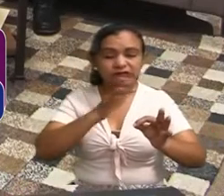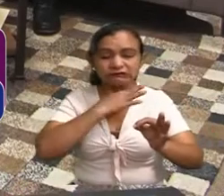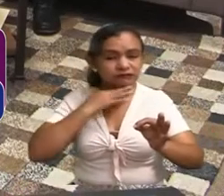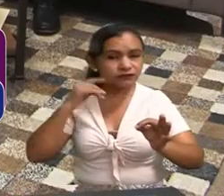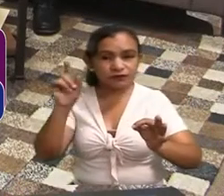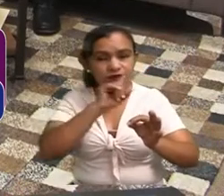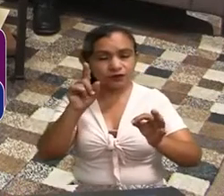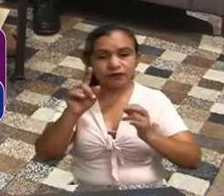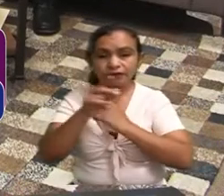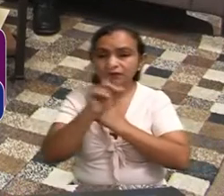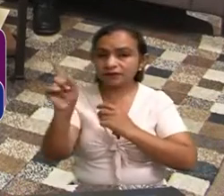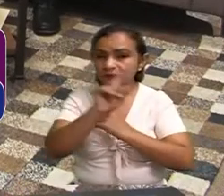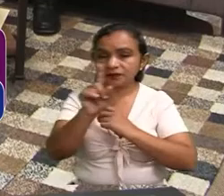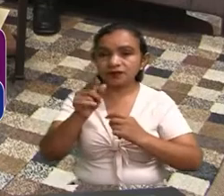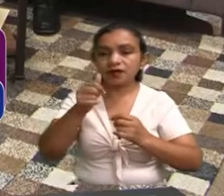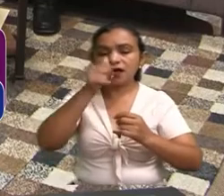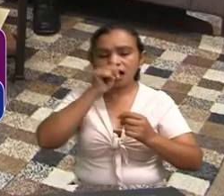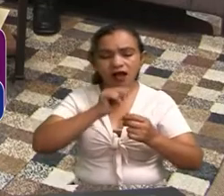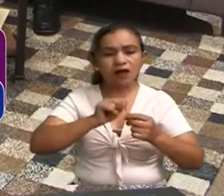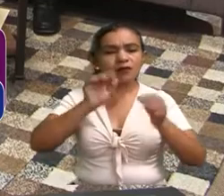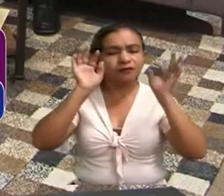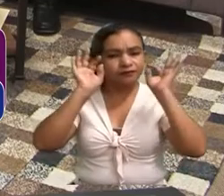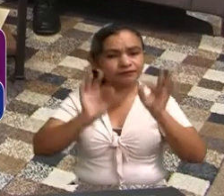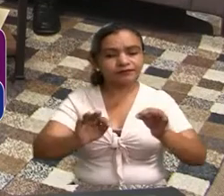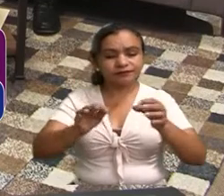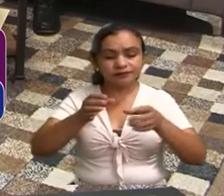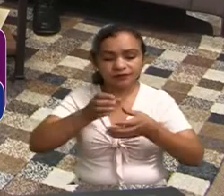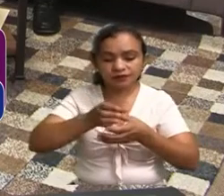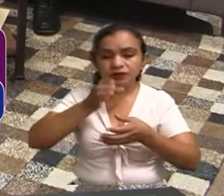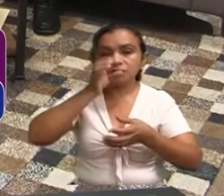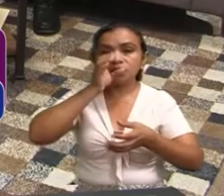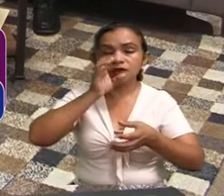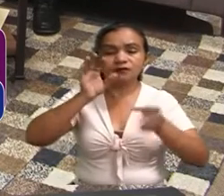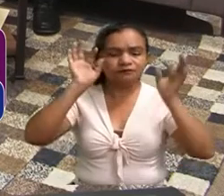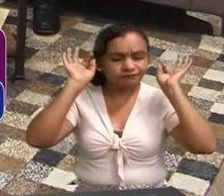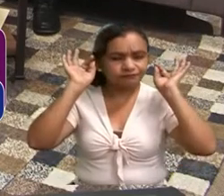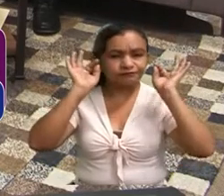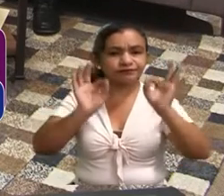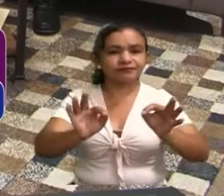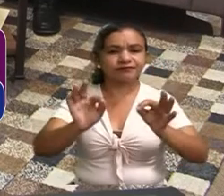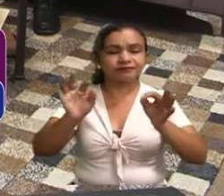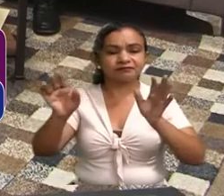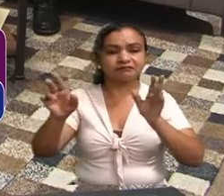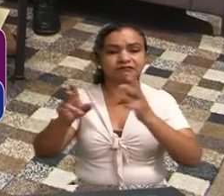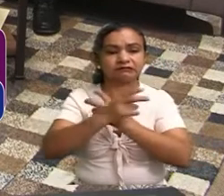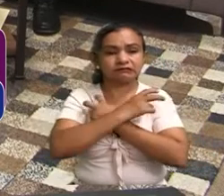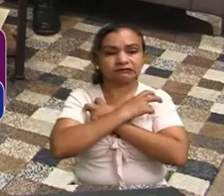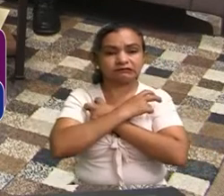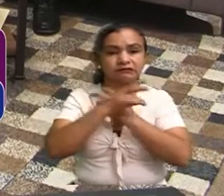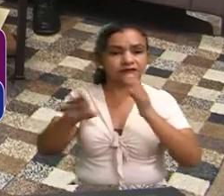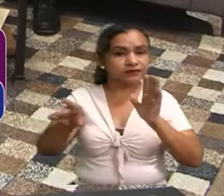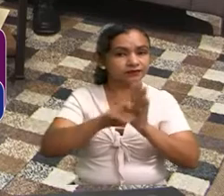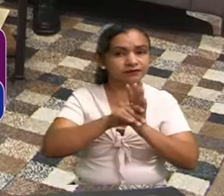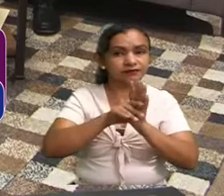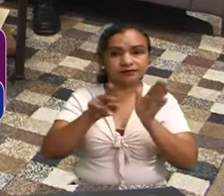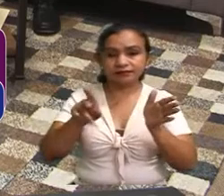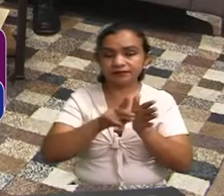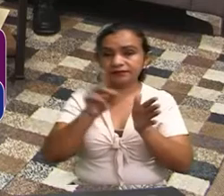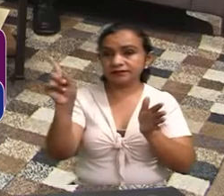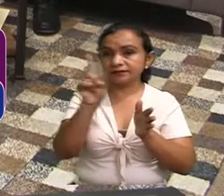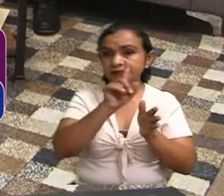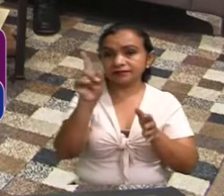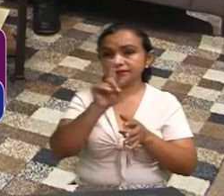hora de consumirlo, entonces no vamos a tener ningún tipo de peligro de contaminación o de... Más bien, todo lo